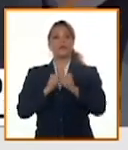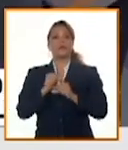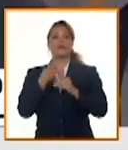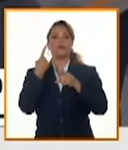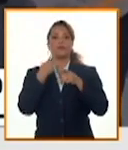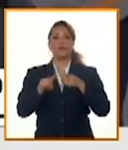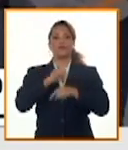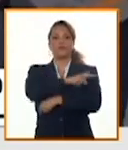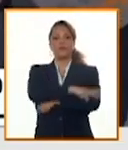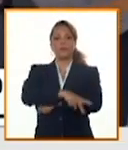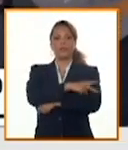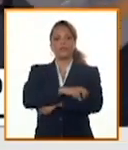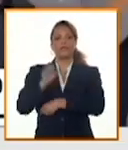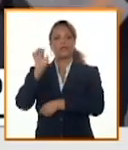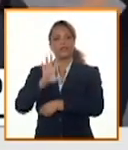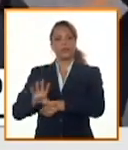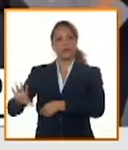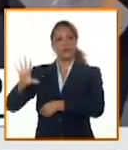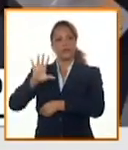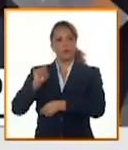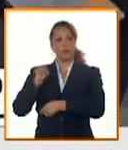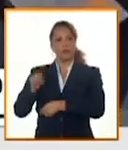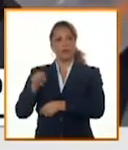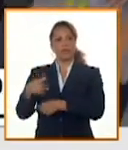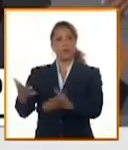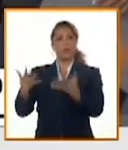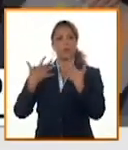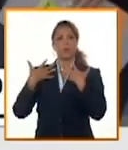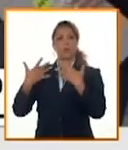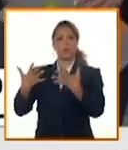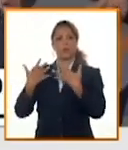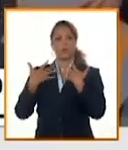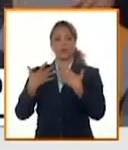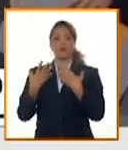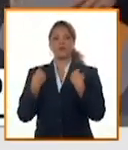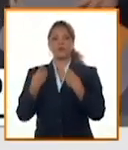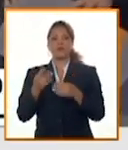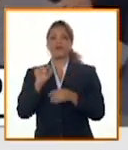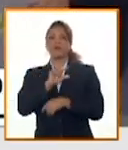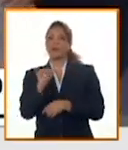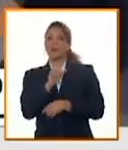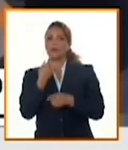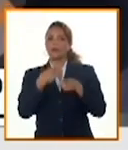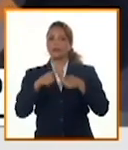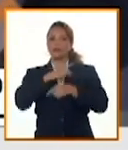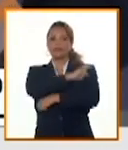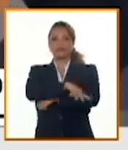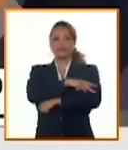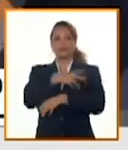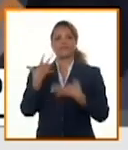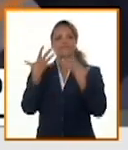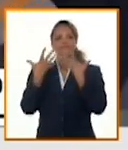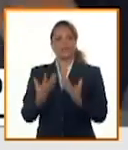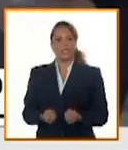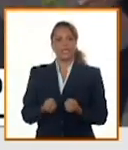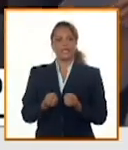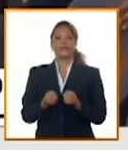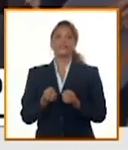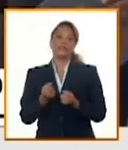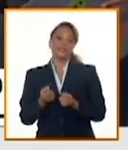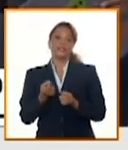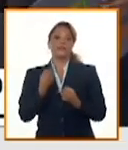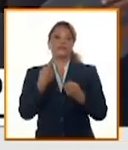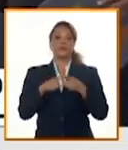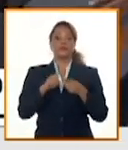territorios vemos en Europa La ola de calor vemos también sequías en varios países y vemos por ejemplo conflictos que